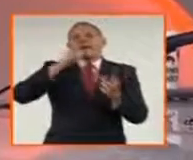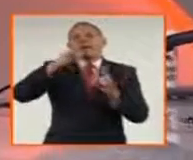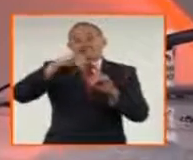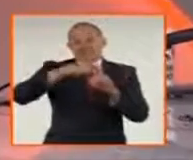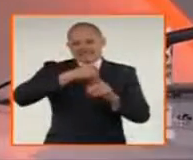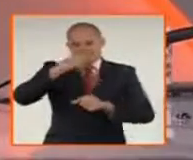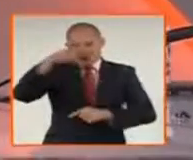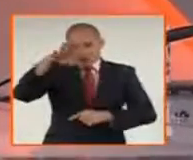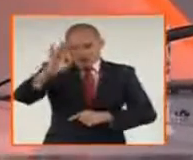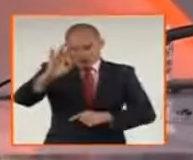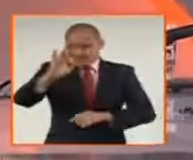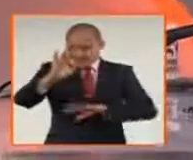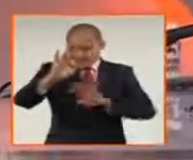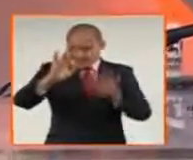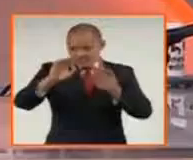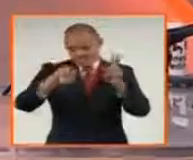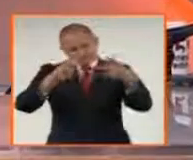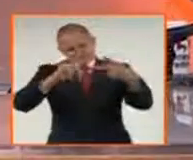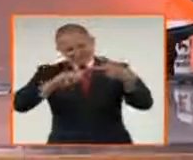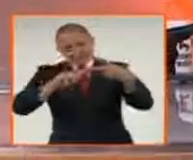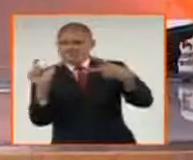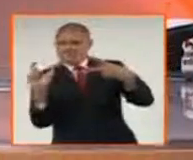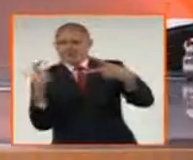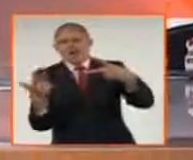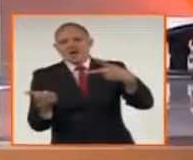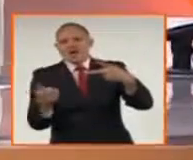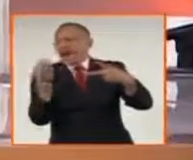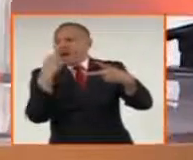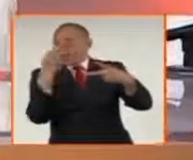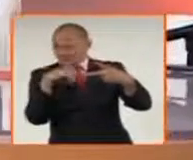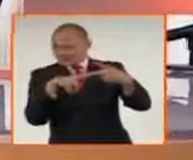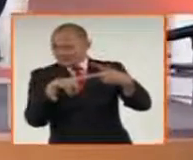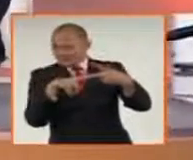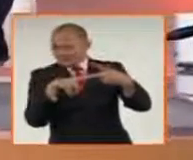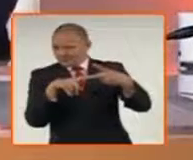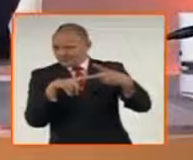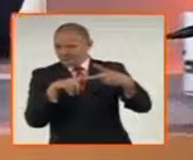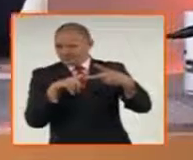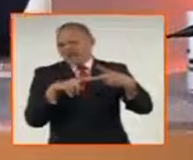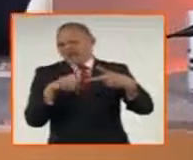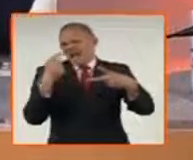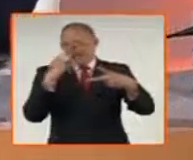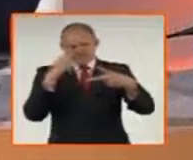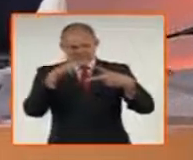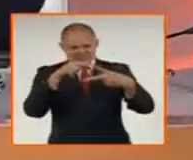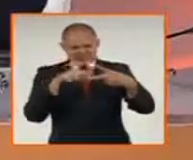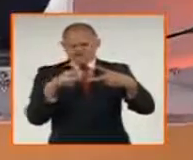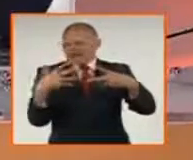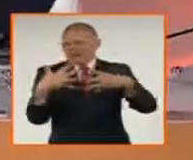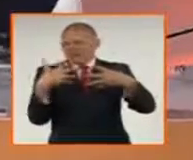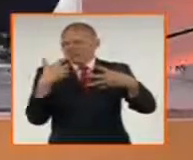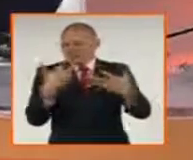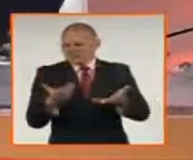mí siempre me dejó la duda de hablar así directamente de alimentos. Y Daimar, ¿qué significa?